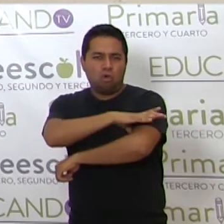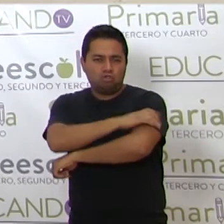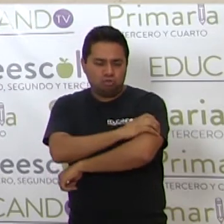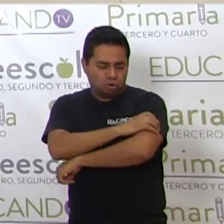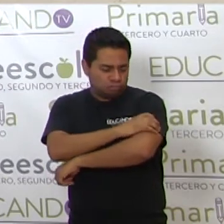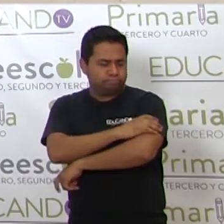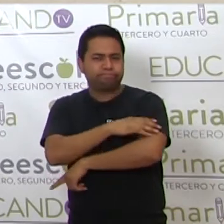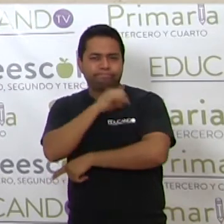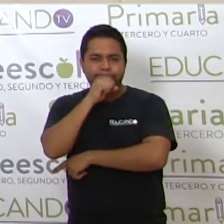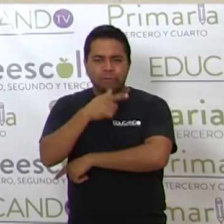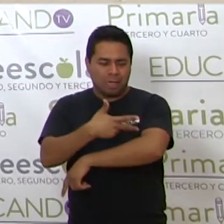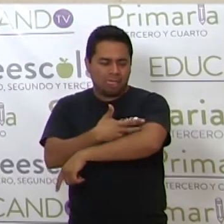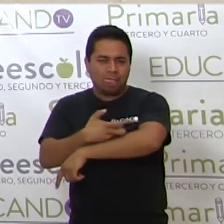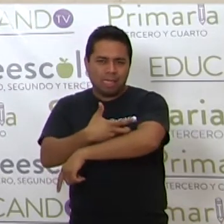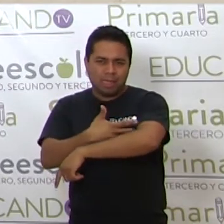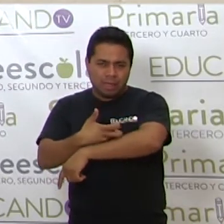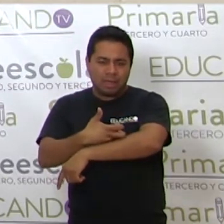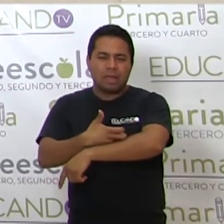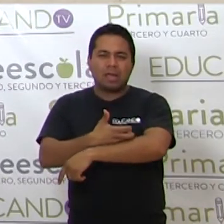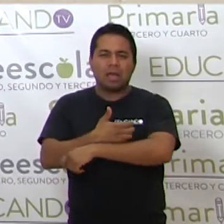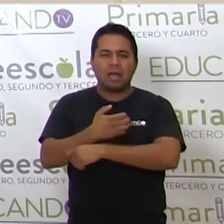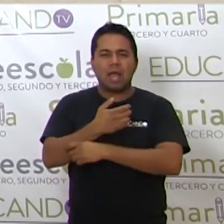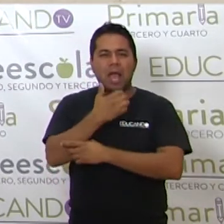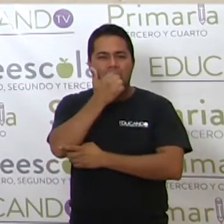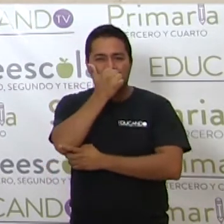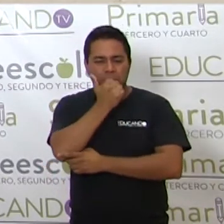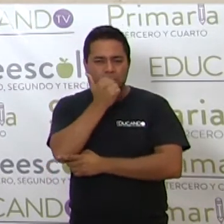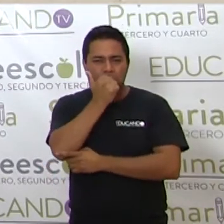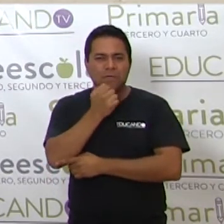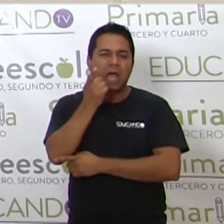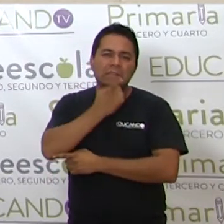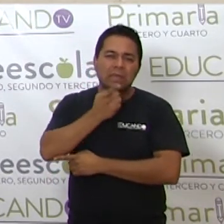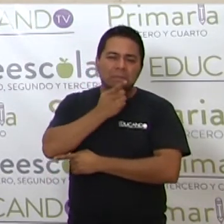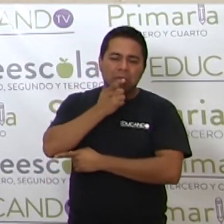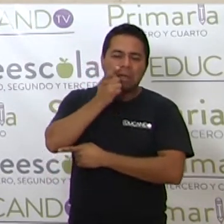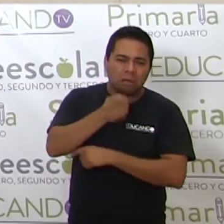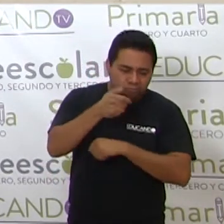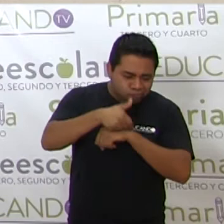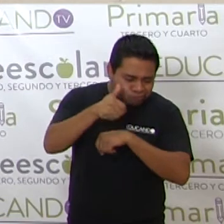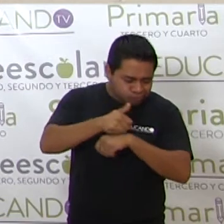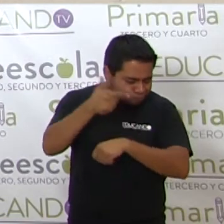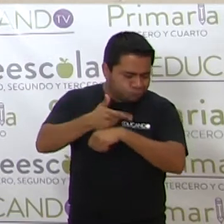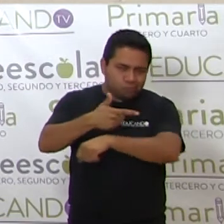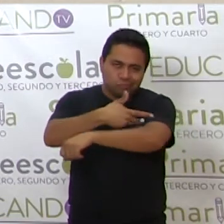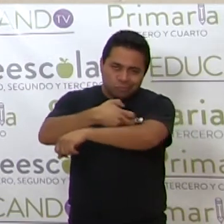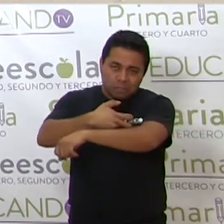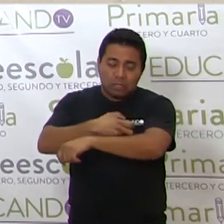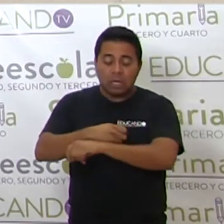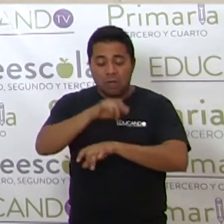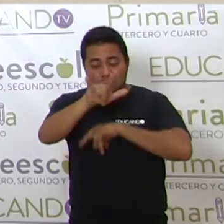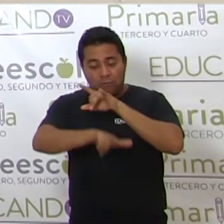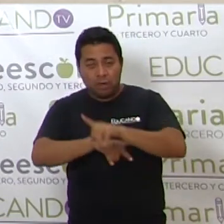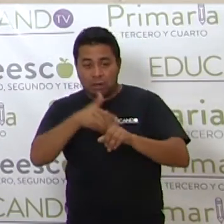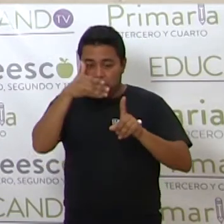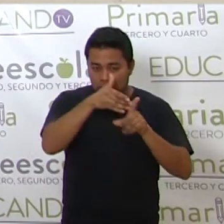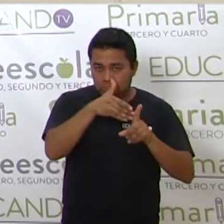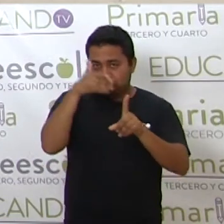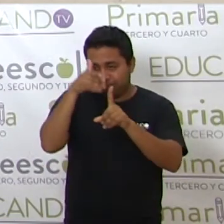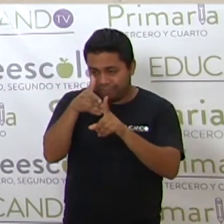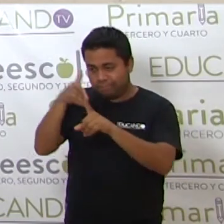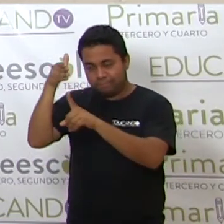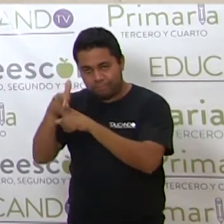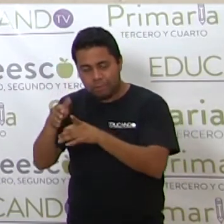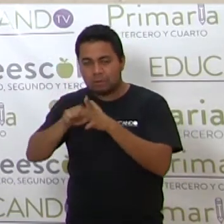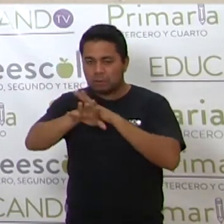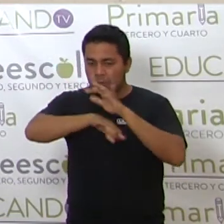su muestra de glucosa entonces cada feria tiene un objetivo entonces yo también quiero que sepas que